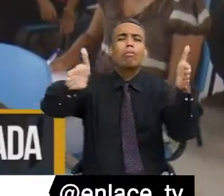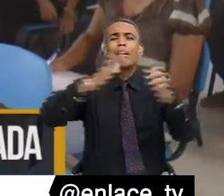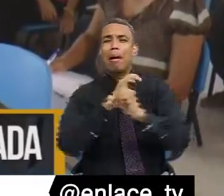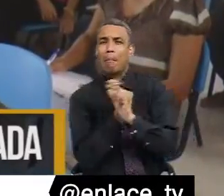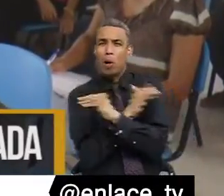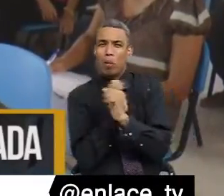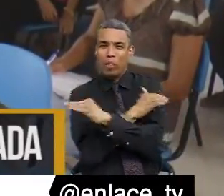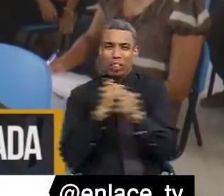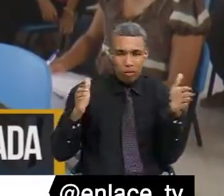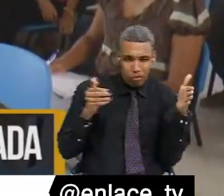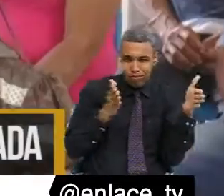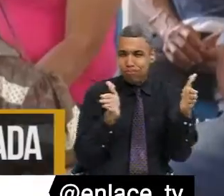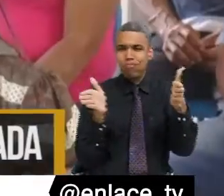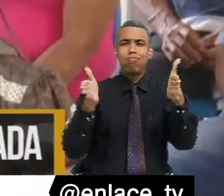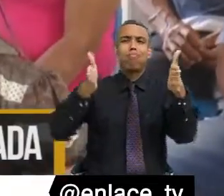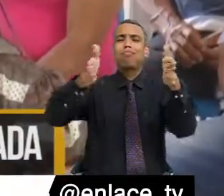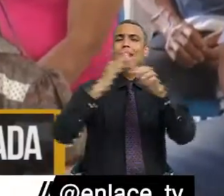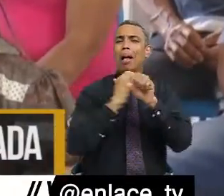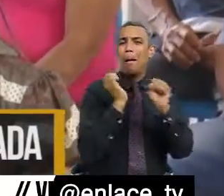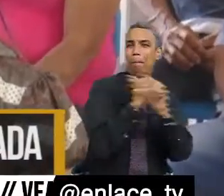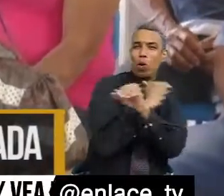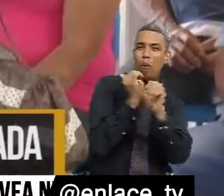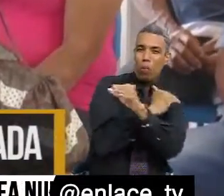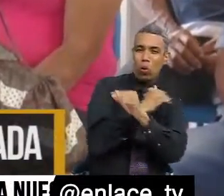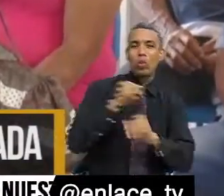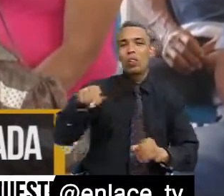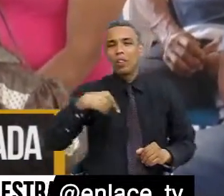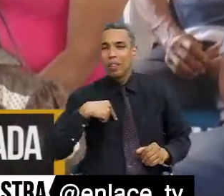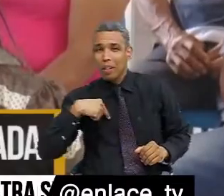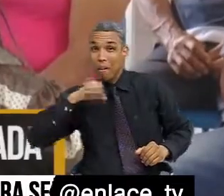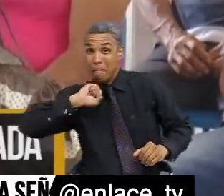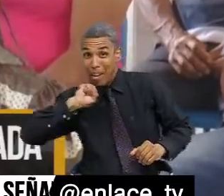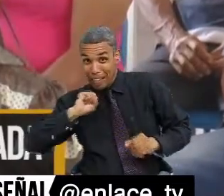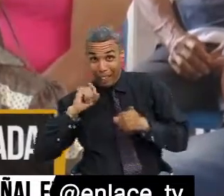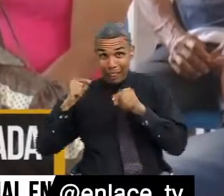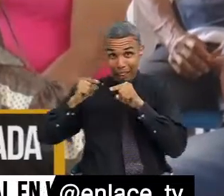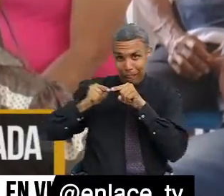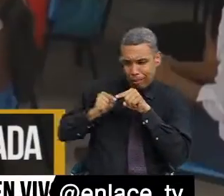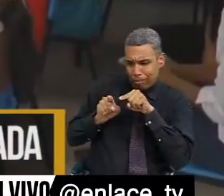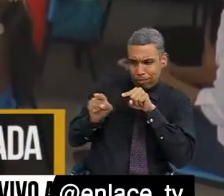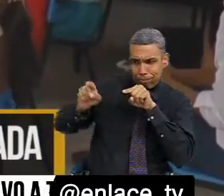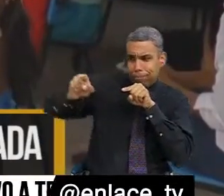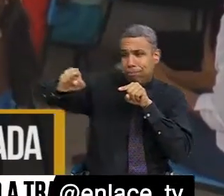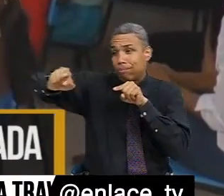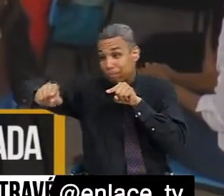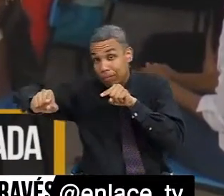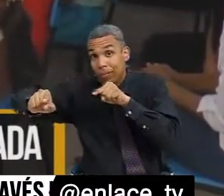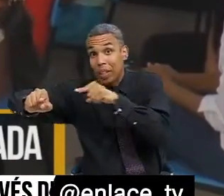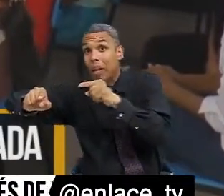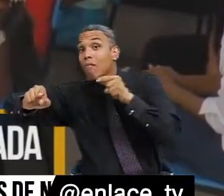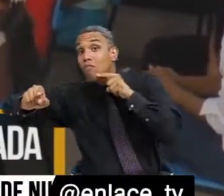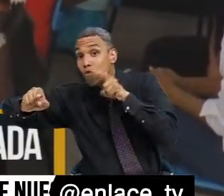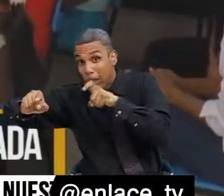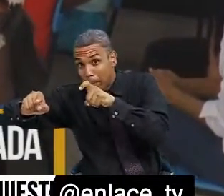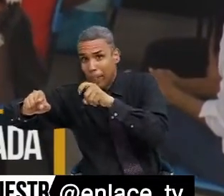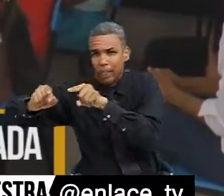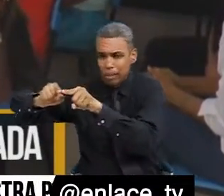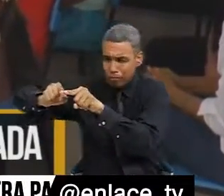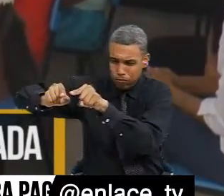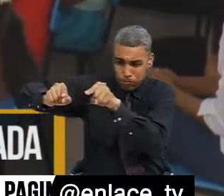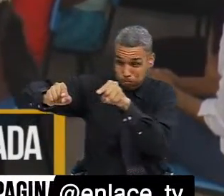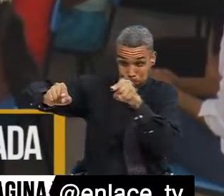Ruta del Cacao, que es la doble calzada que viene de Bucaramanga, Barranca Bermeja, Yondó. Socializan ellos con la comunidad de esta vereda